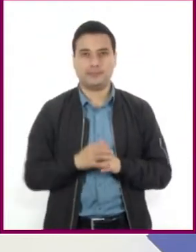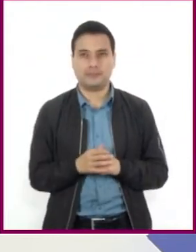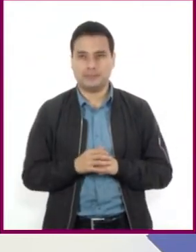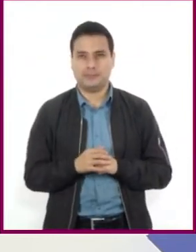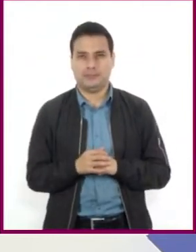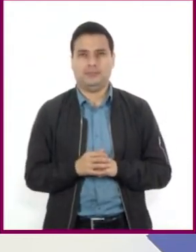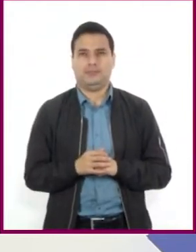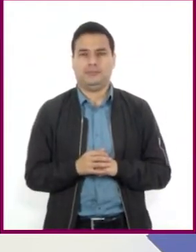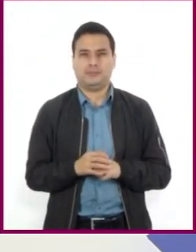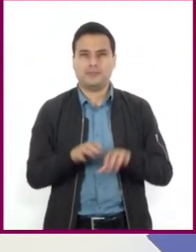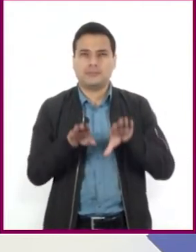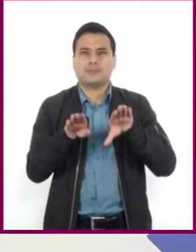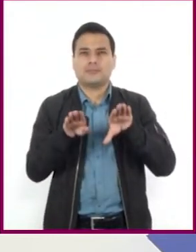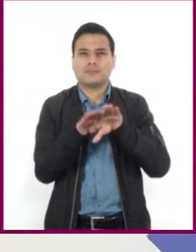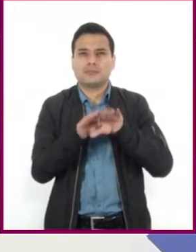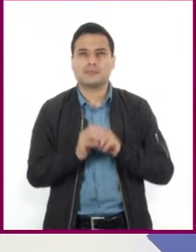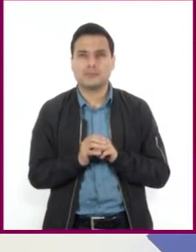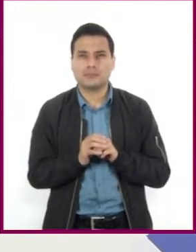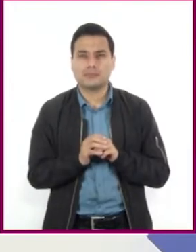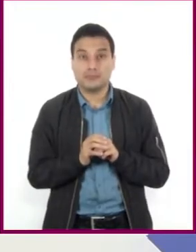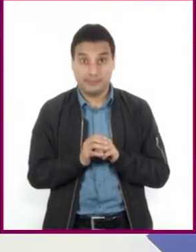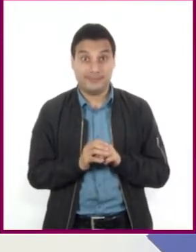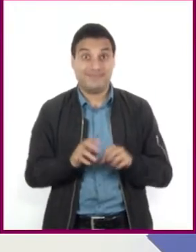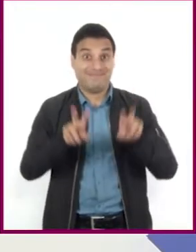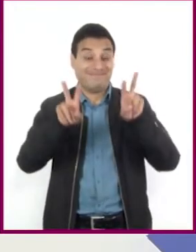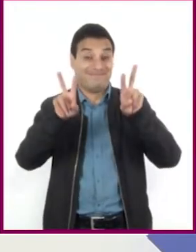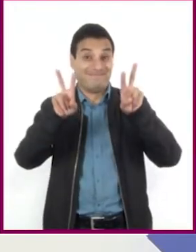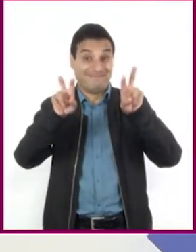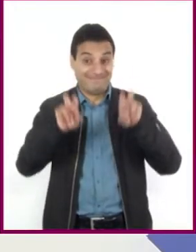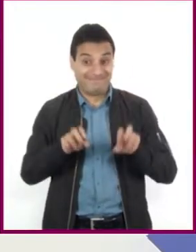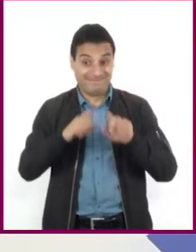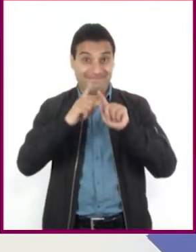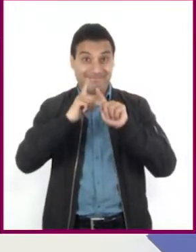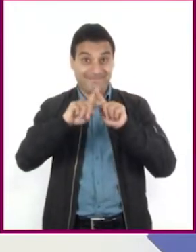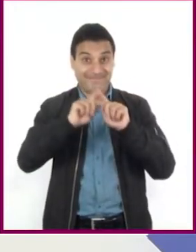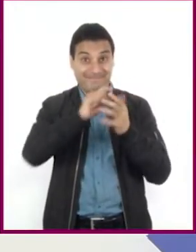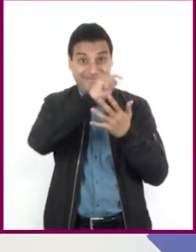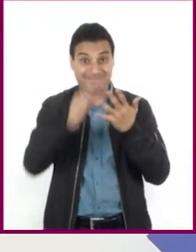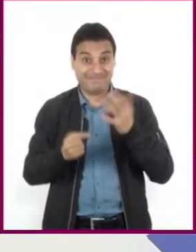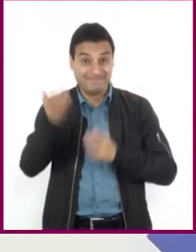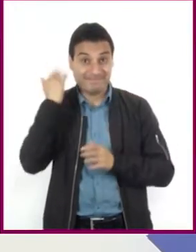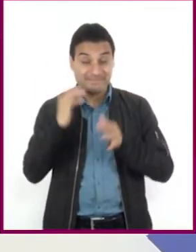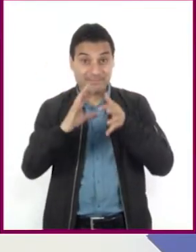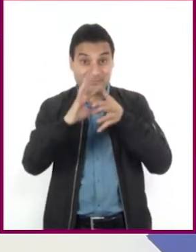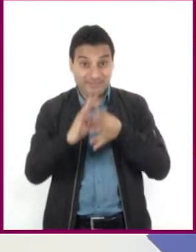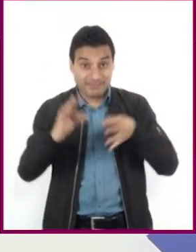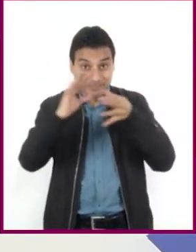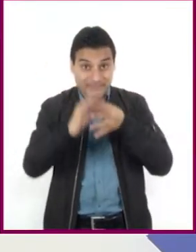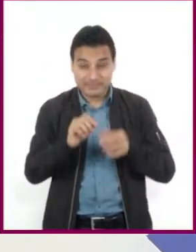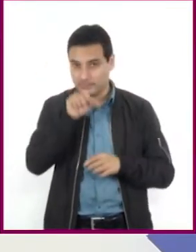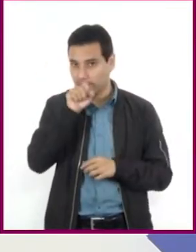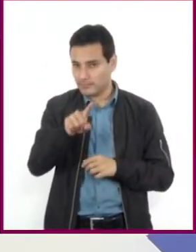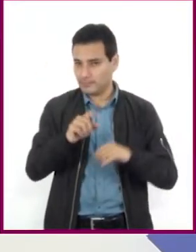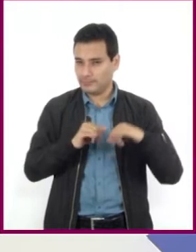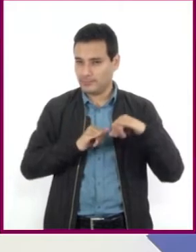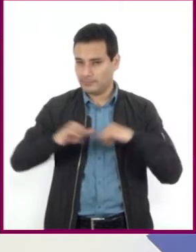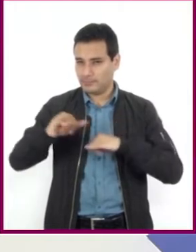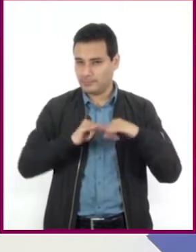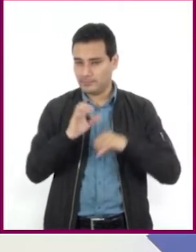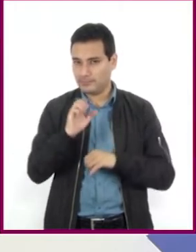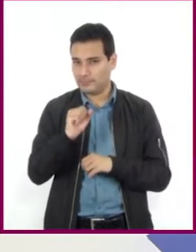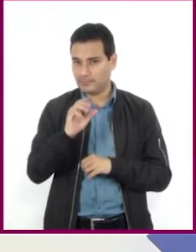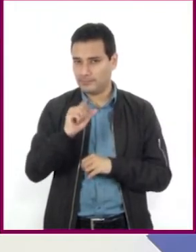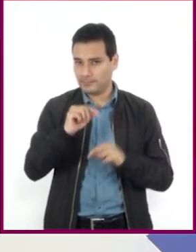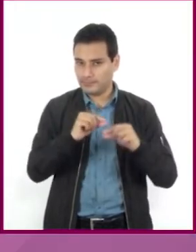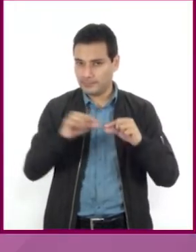lo vamos formando con los temas revisados y retomando escalas en los mapas. Vamos a